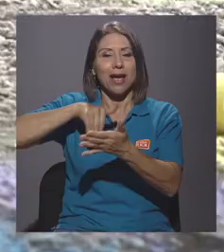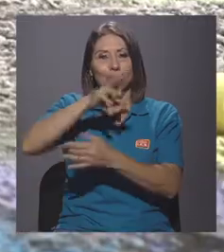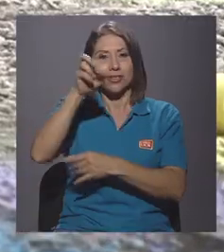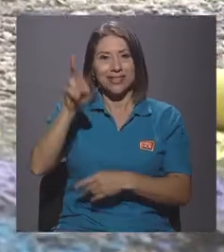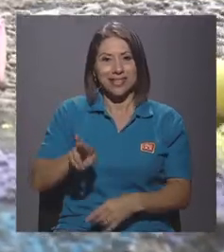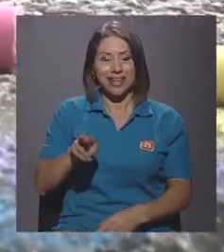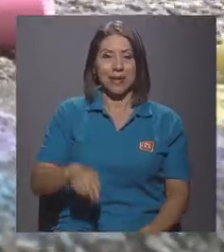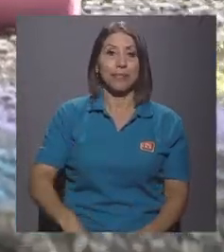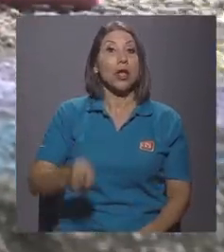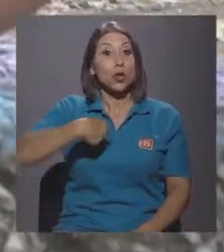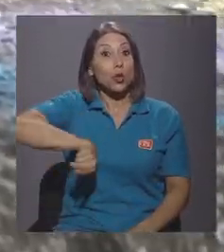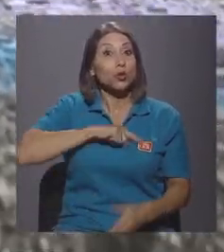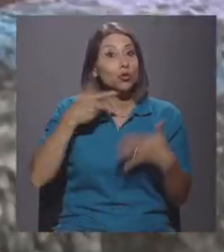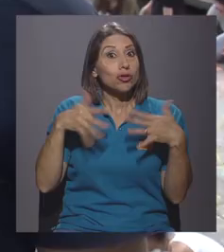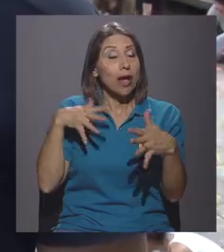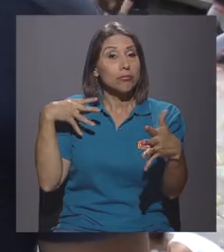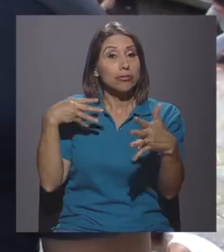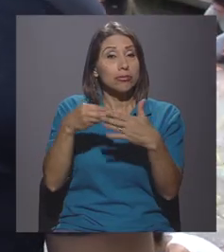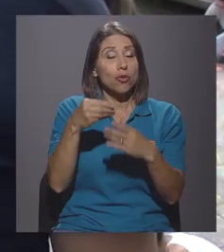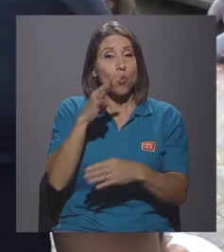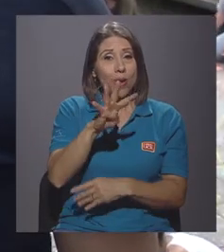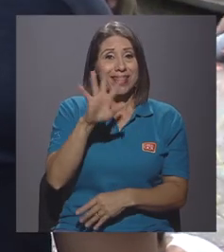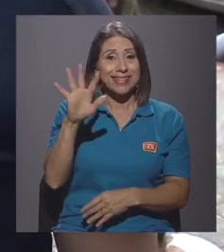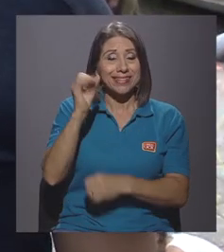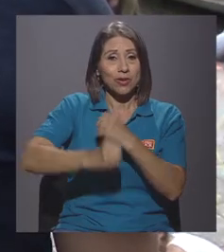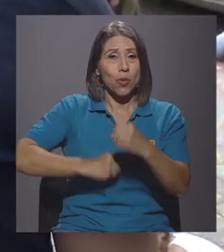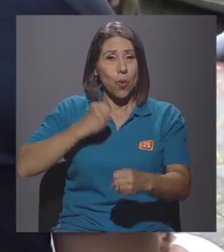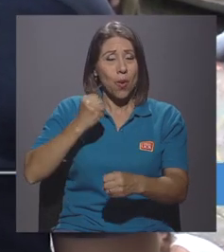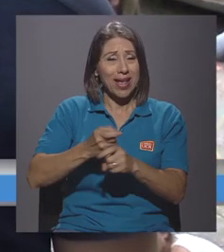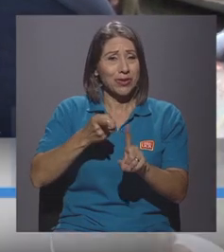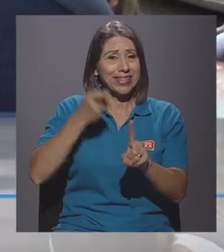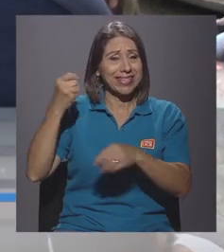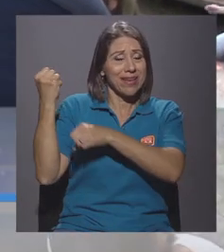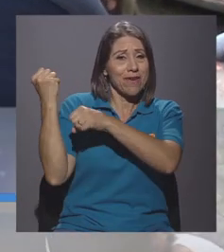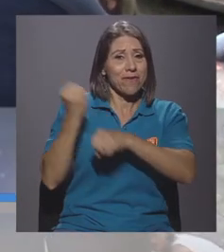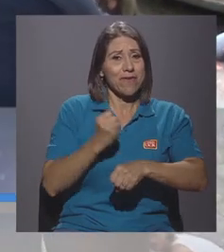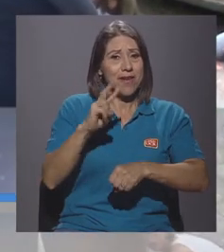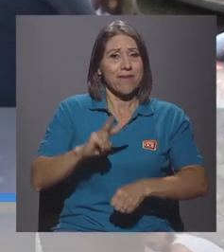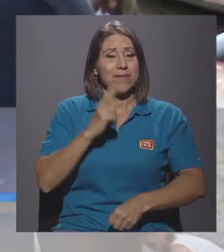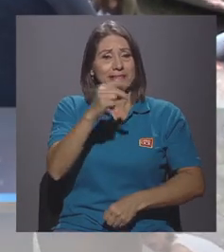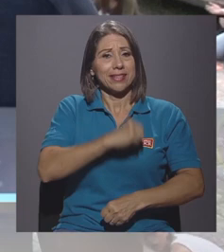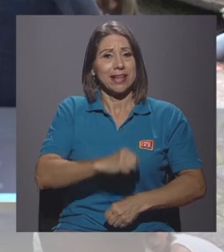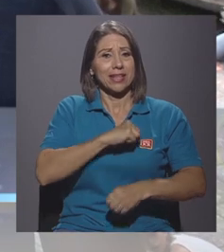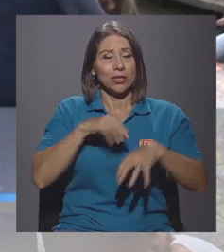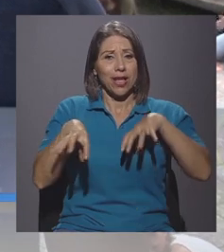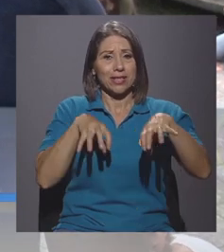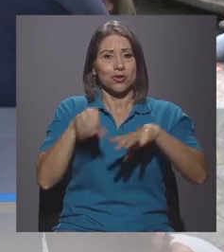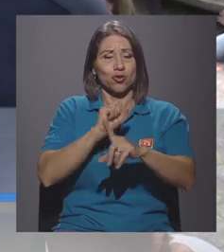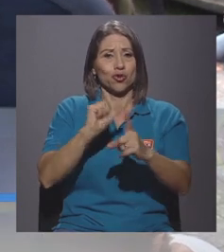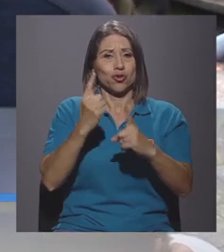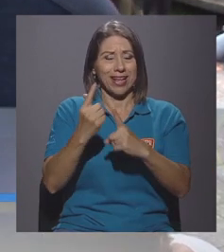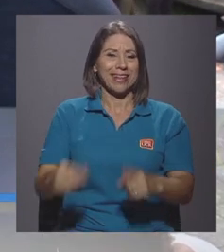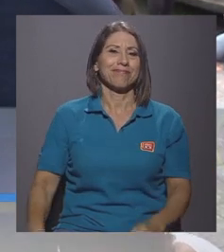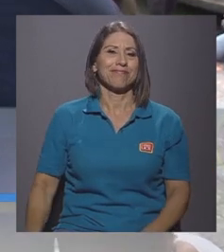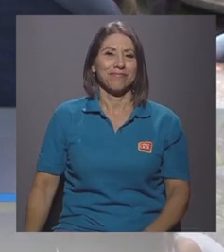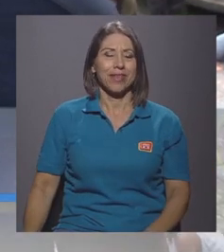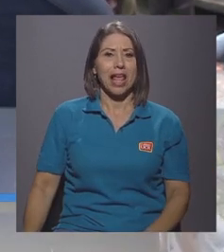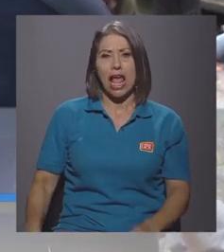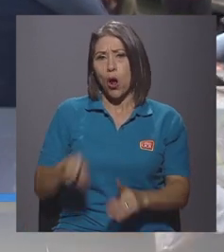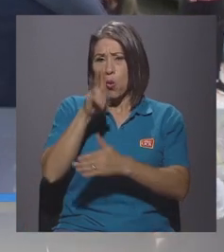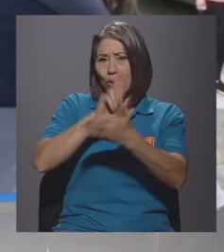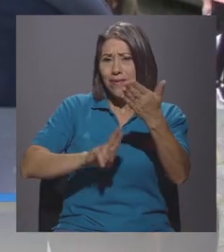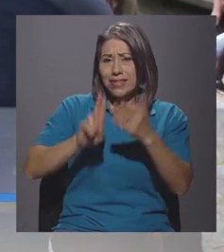Estamos cumpliendo 45 años de la fundación de la Vicerrectoría de Acción Social. La universidad, desde